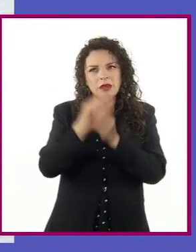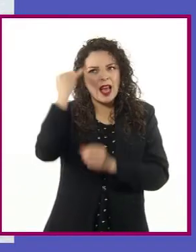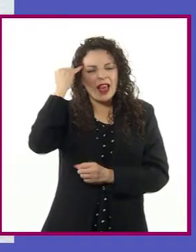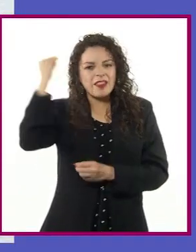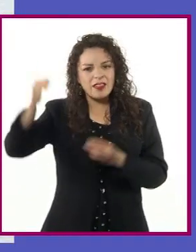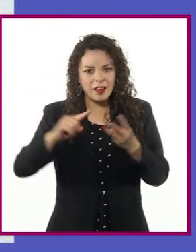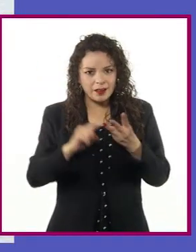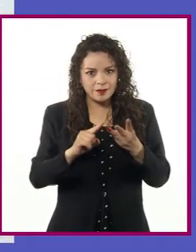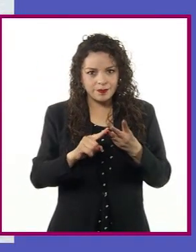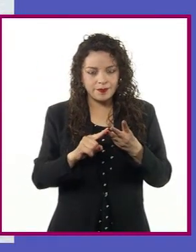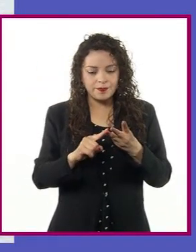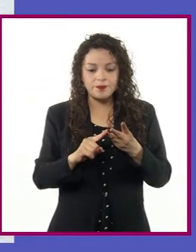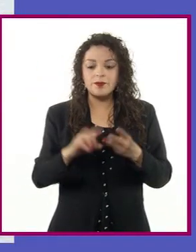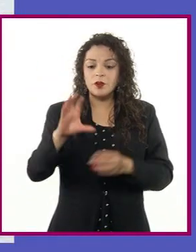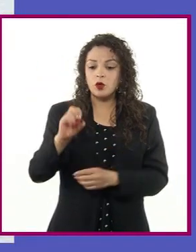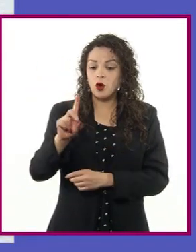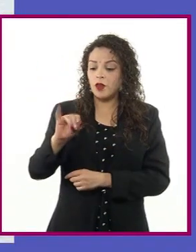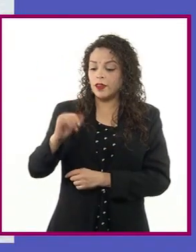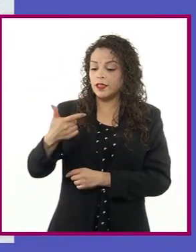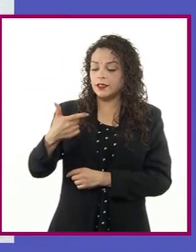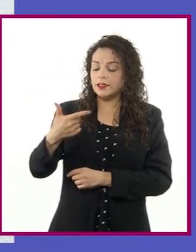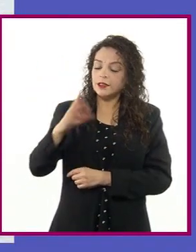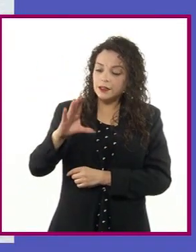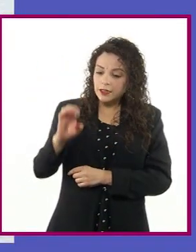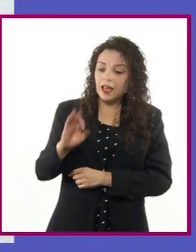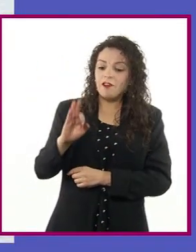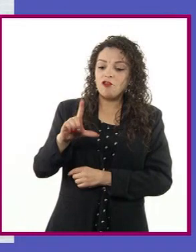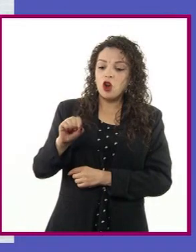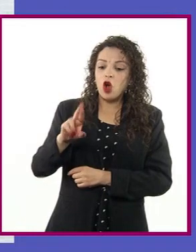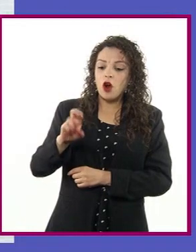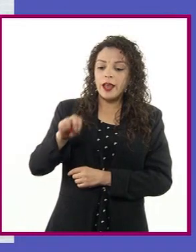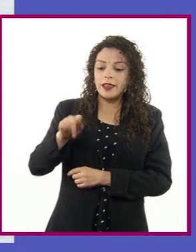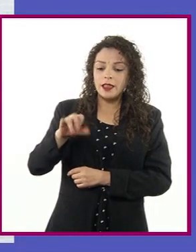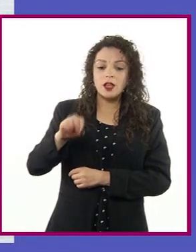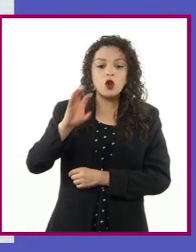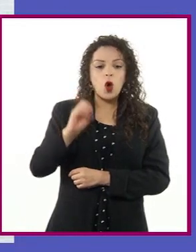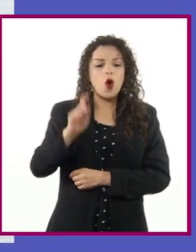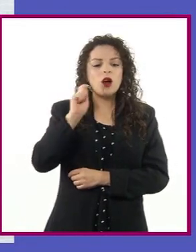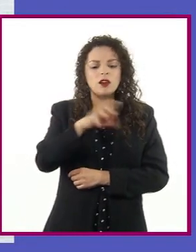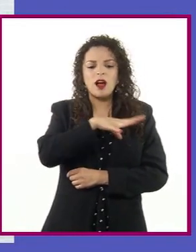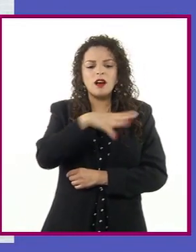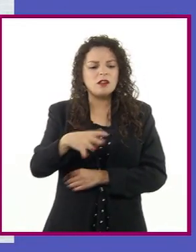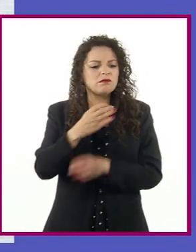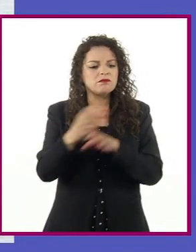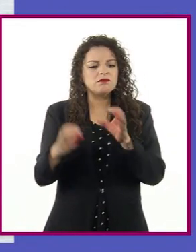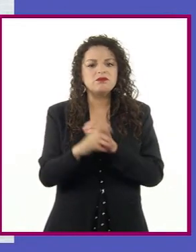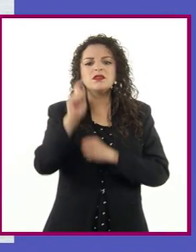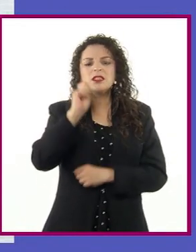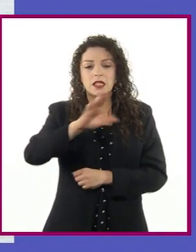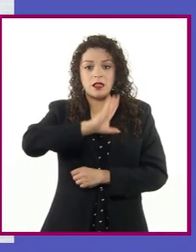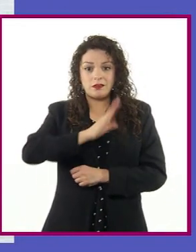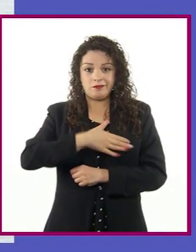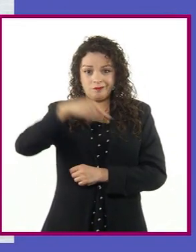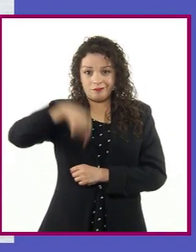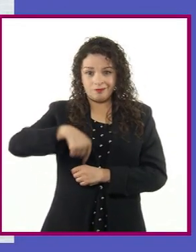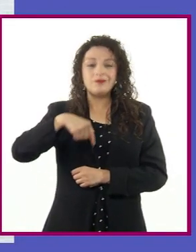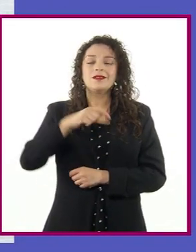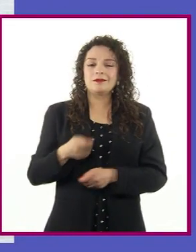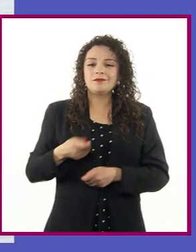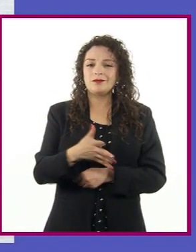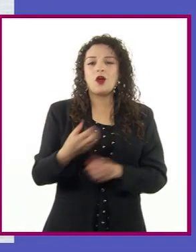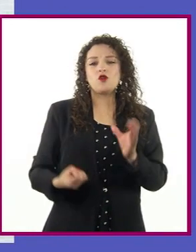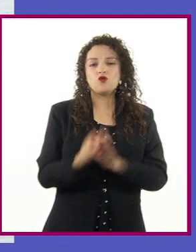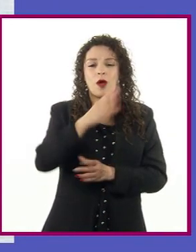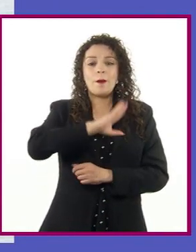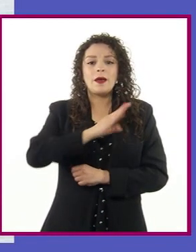El Códice Florentino o Historia General de las Cosas de Nueva España fue una obra realizada y